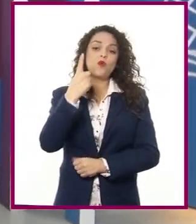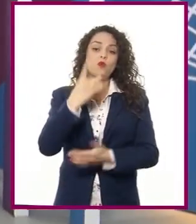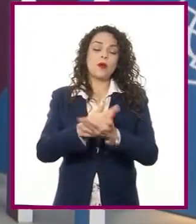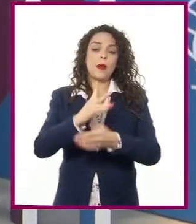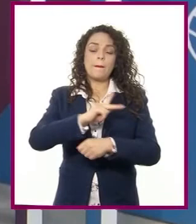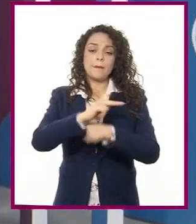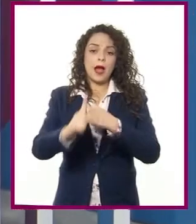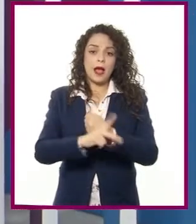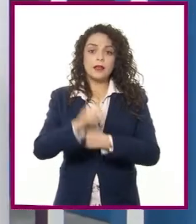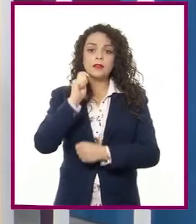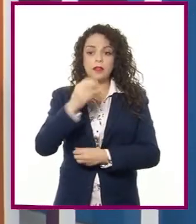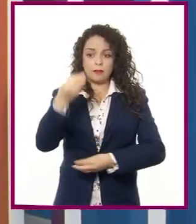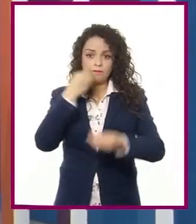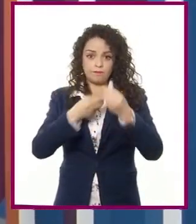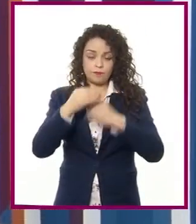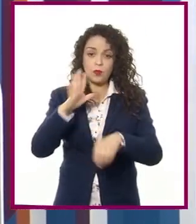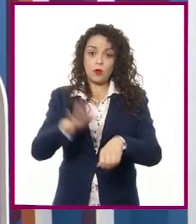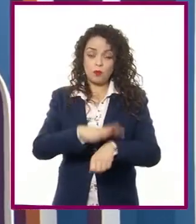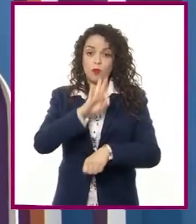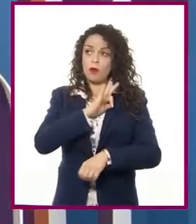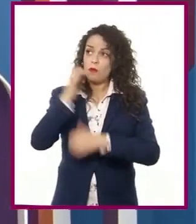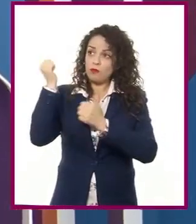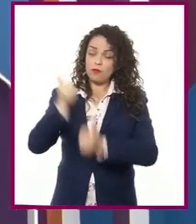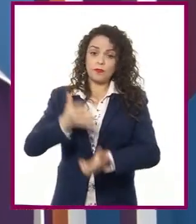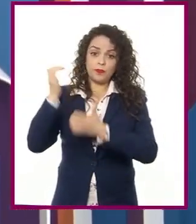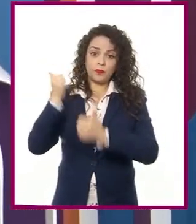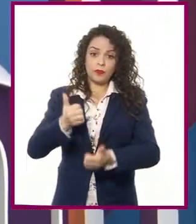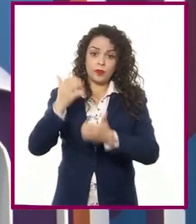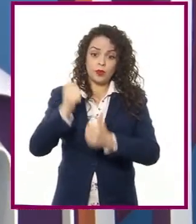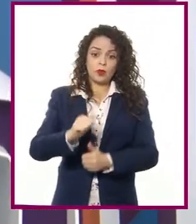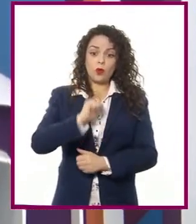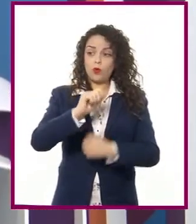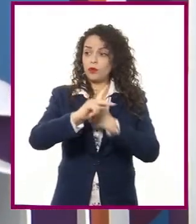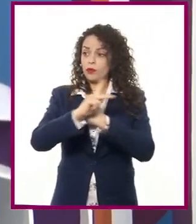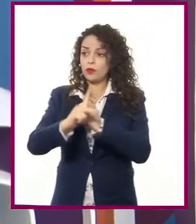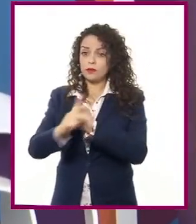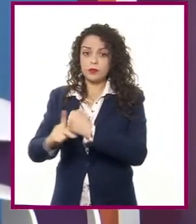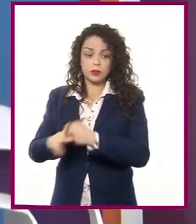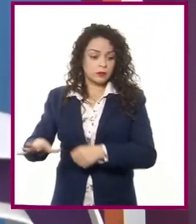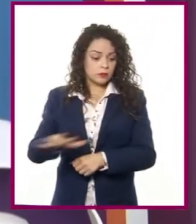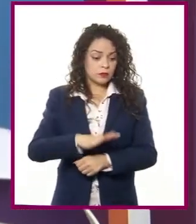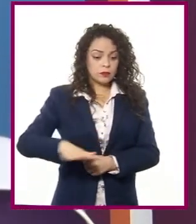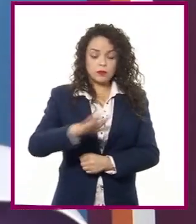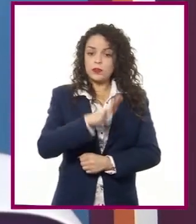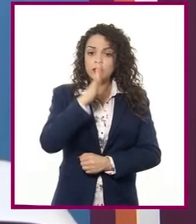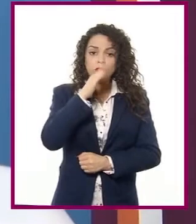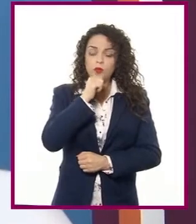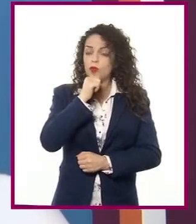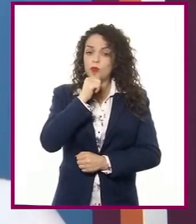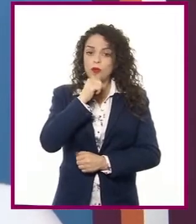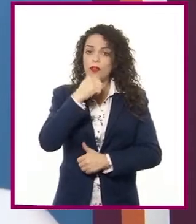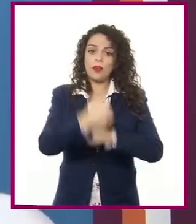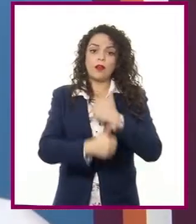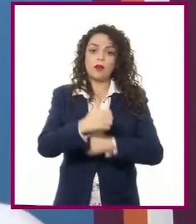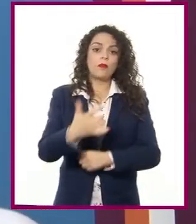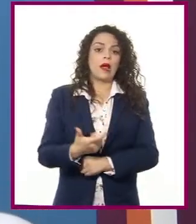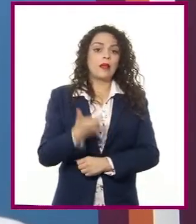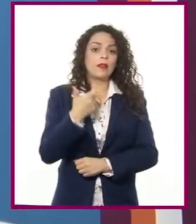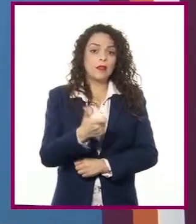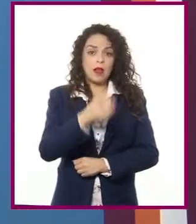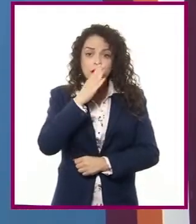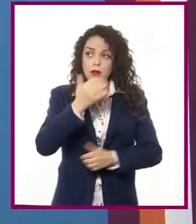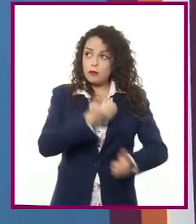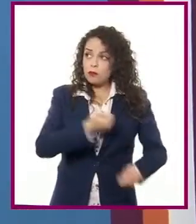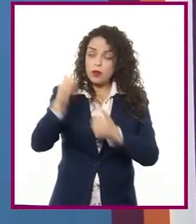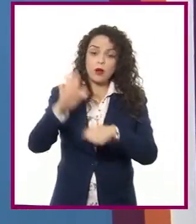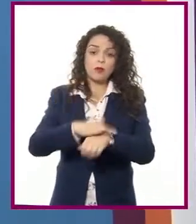permitir la entrada de importación de productos a un mercado local que no puede competir en precios ni puede exportar por la falta de